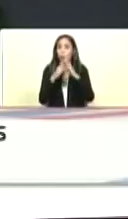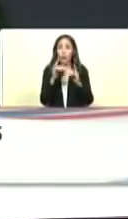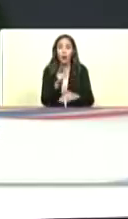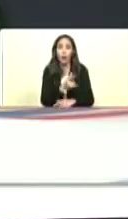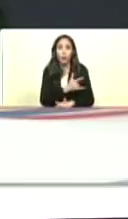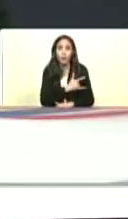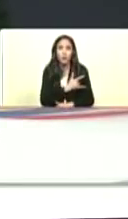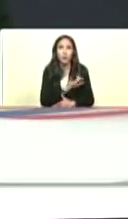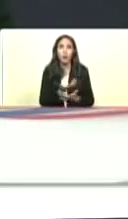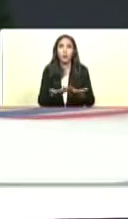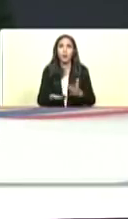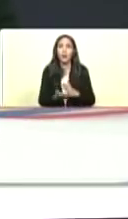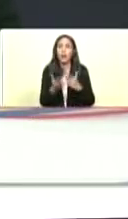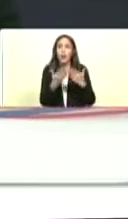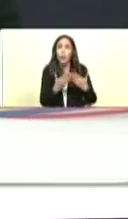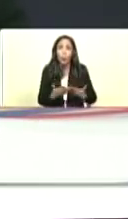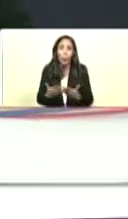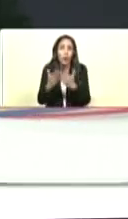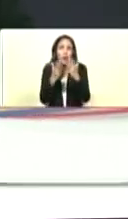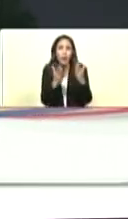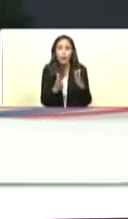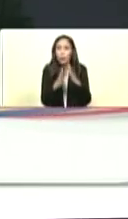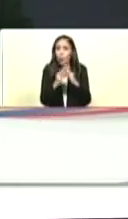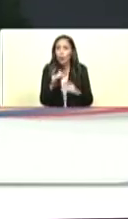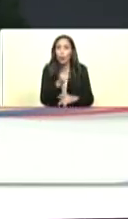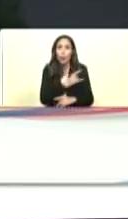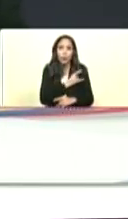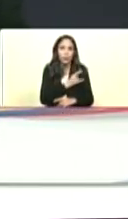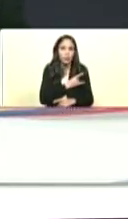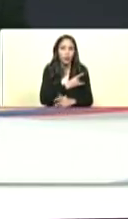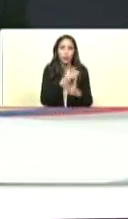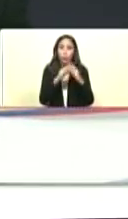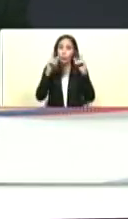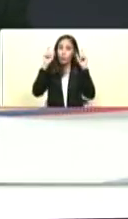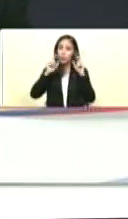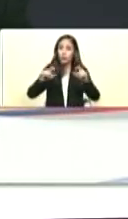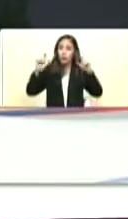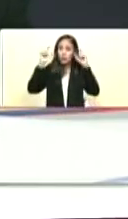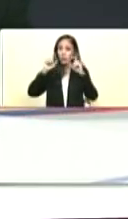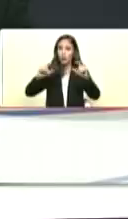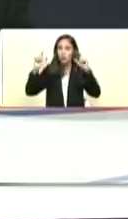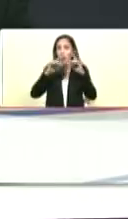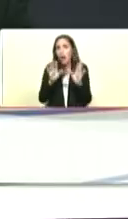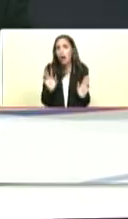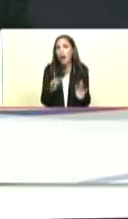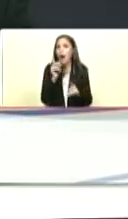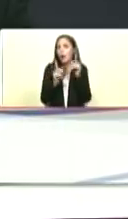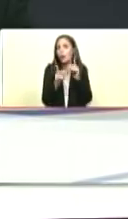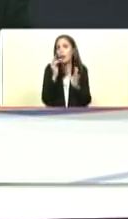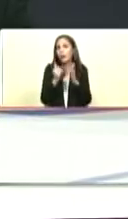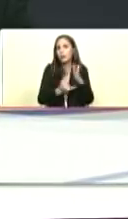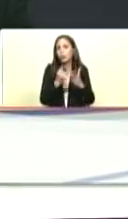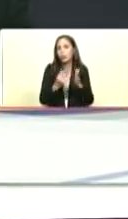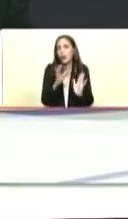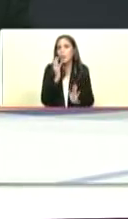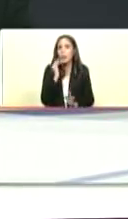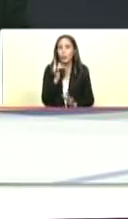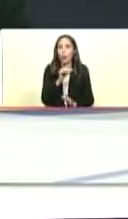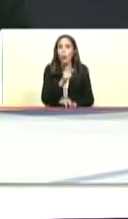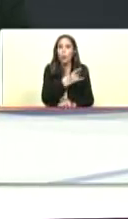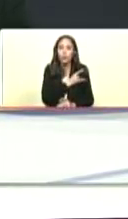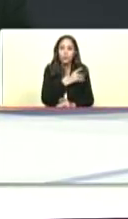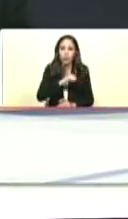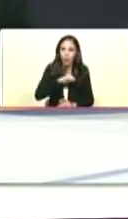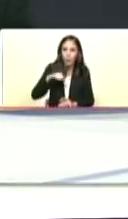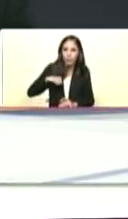cada colegio y liceo público, y por qué no, y aquellas instituciones privadas que estén interesadas en